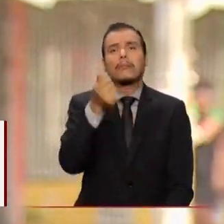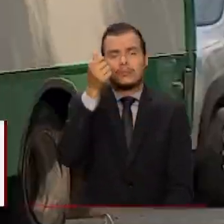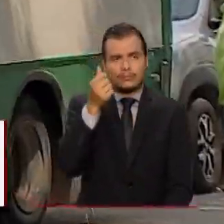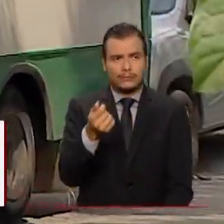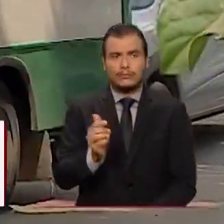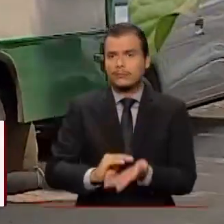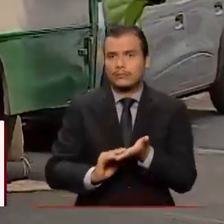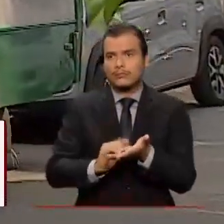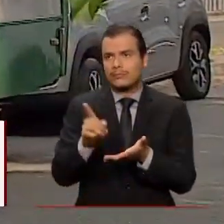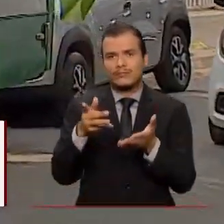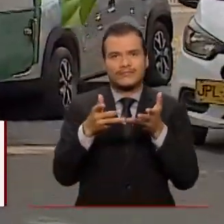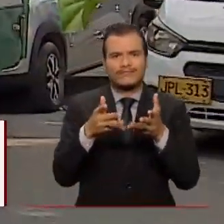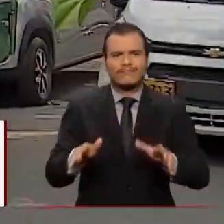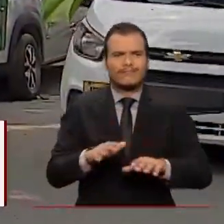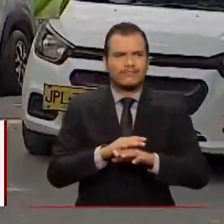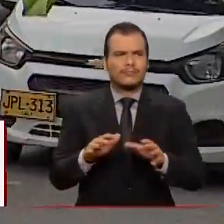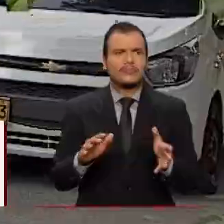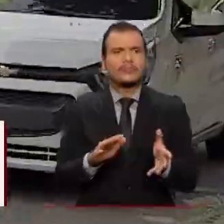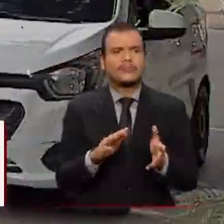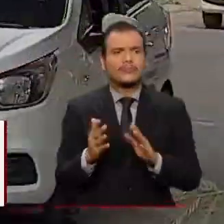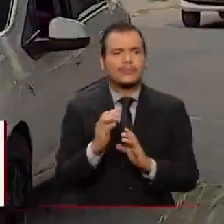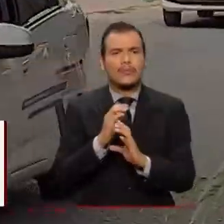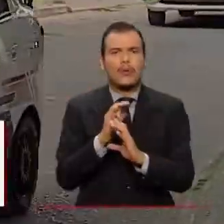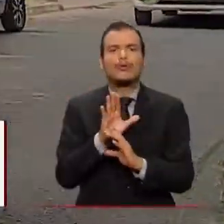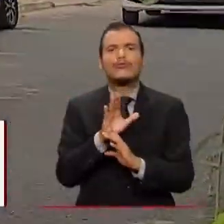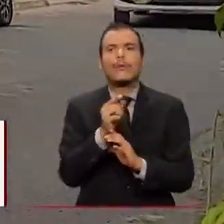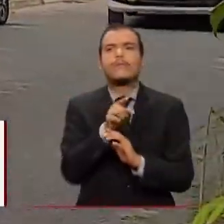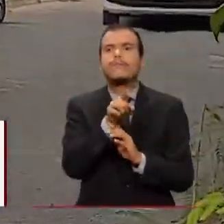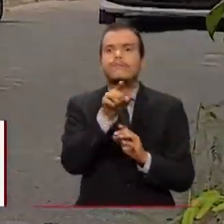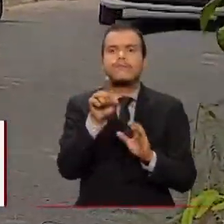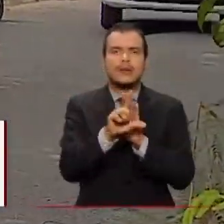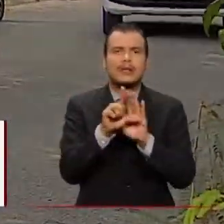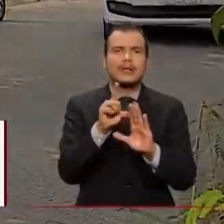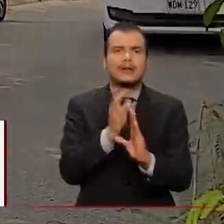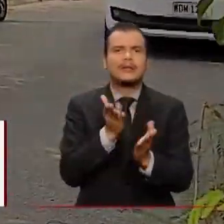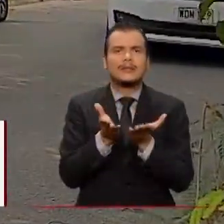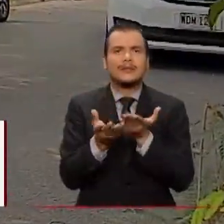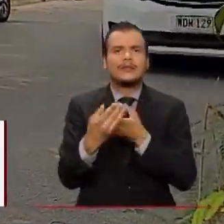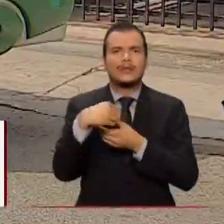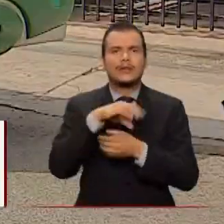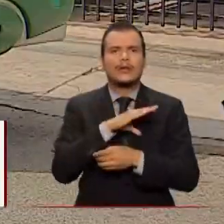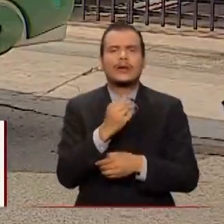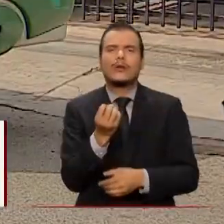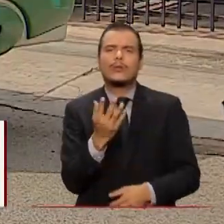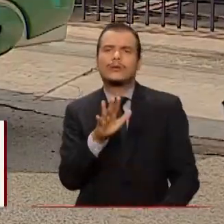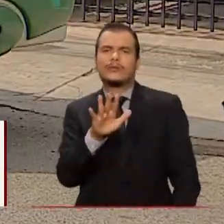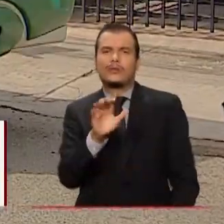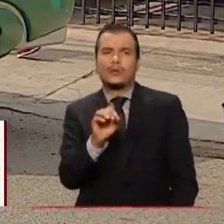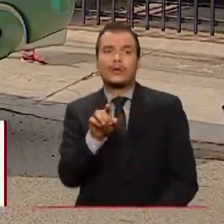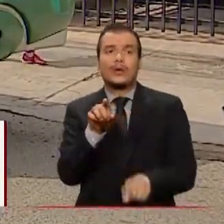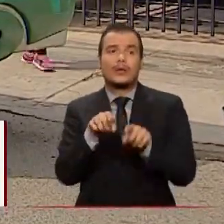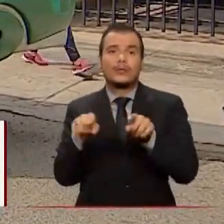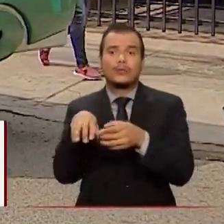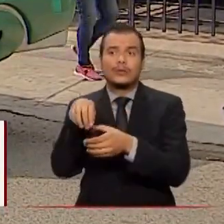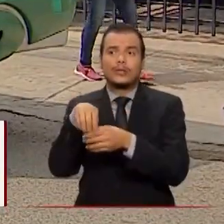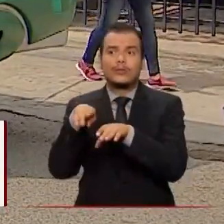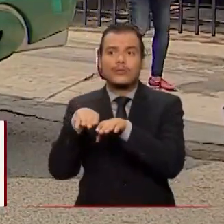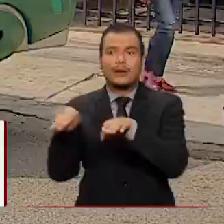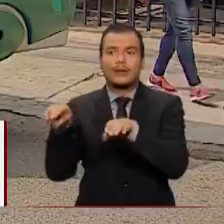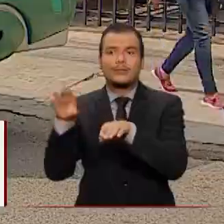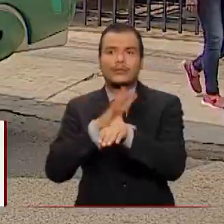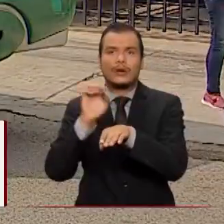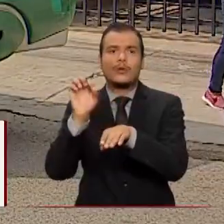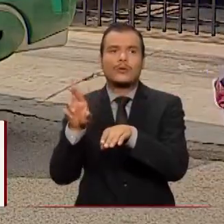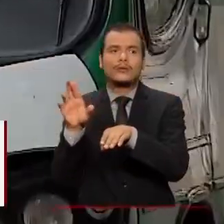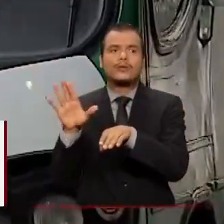resolver el tema. Aproximadamente 50 vehículos de este tipo estarían circulando ilegalmente en Cali. Otros permanecen en un parqueadero ubicado en el